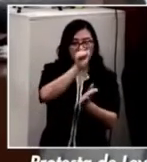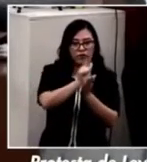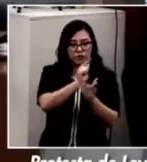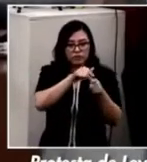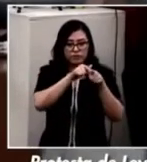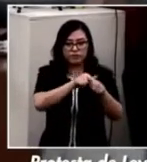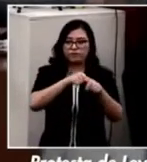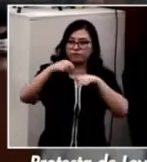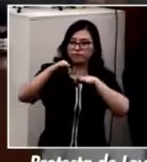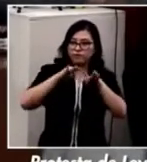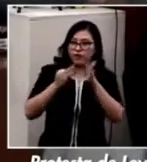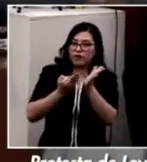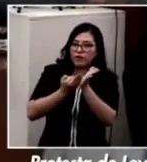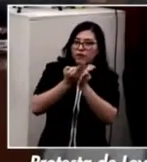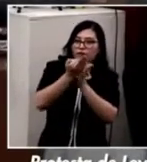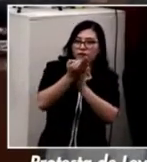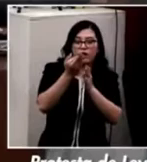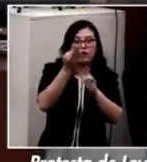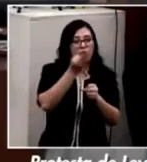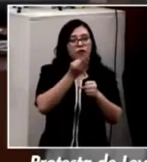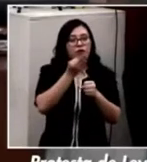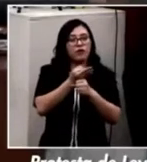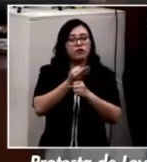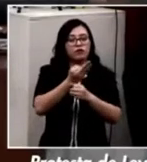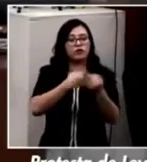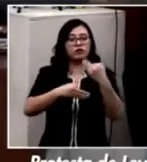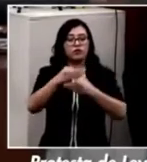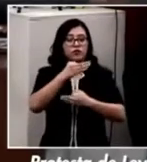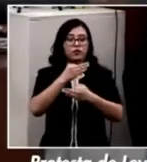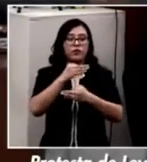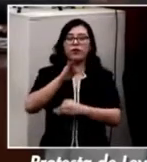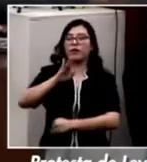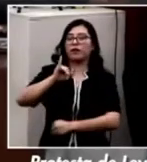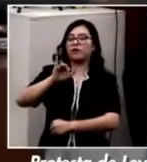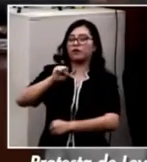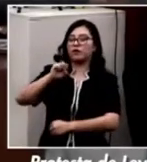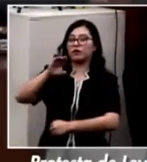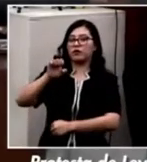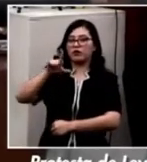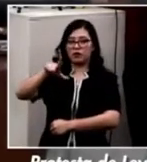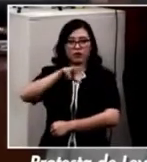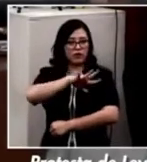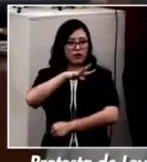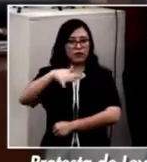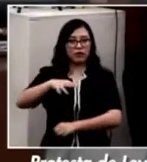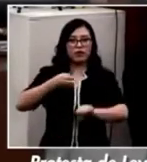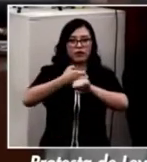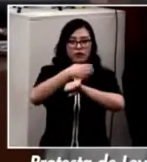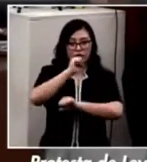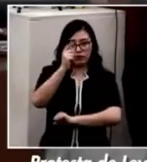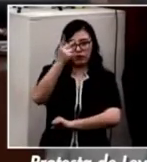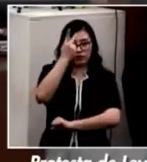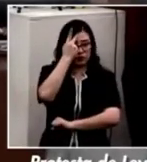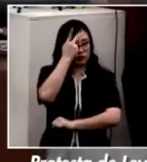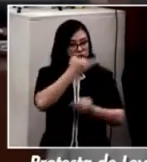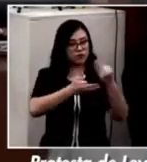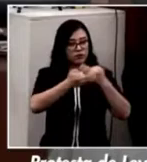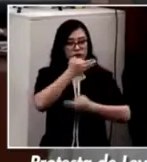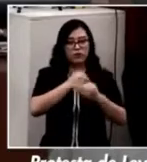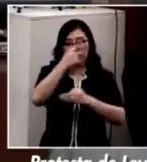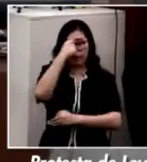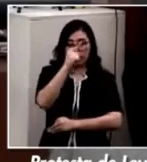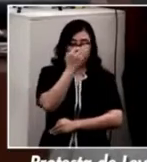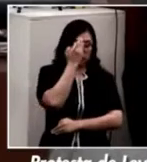deben de instaurar procedimientos sancionatorios a través del servicio profesional de carrera, del órgano de control interno, que no existe y que